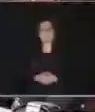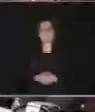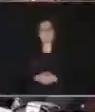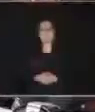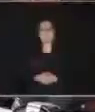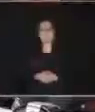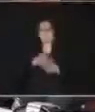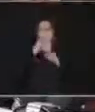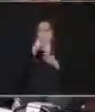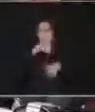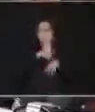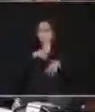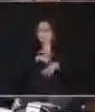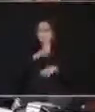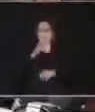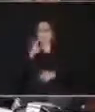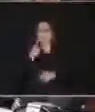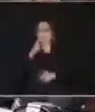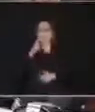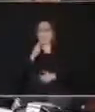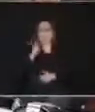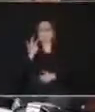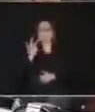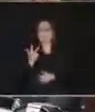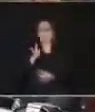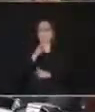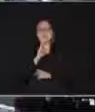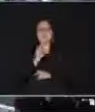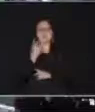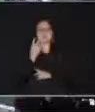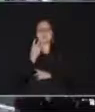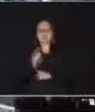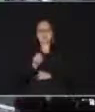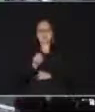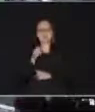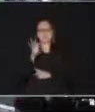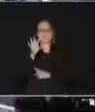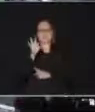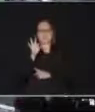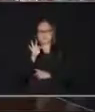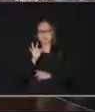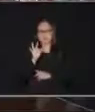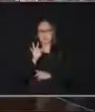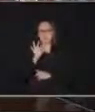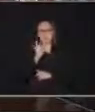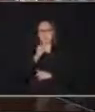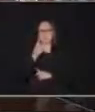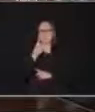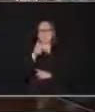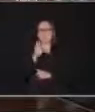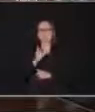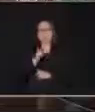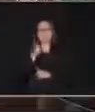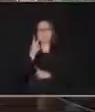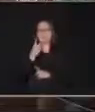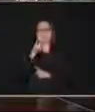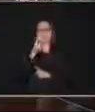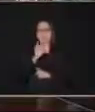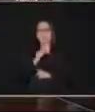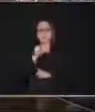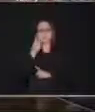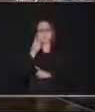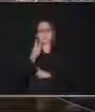poder ejecutivo, legislativo, judicial, mucha corrupción. ¿Qué pasa con diputados, con senadores